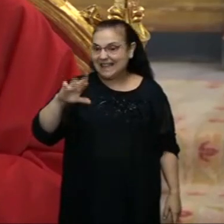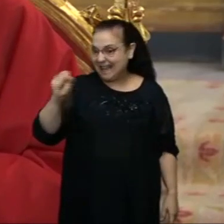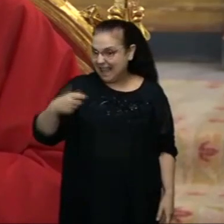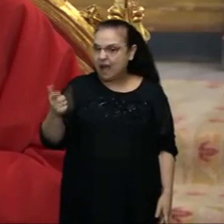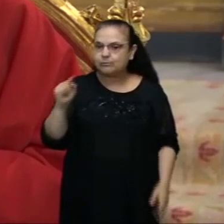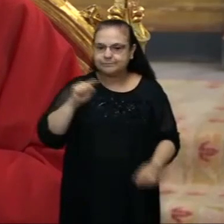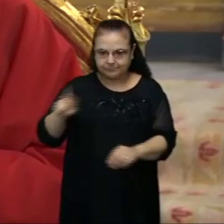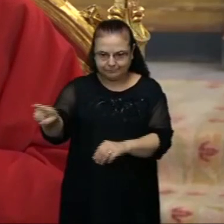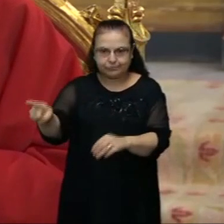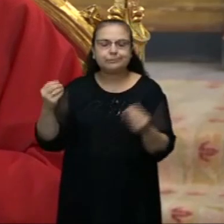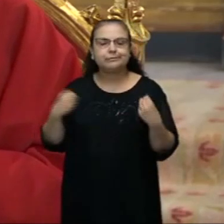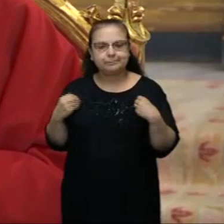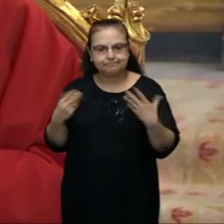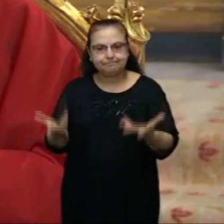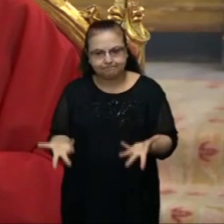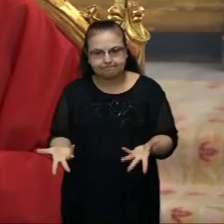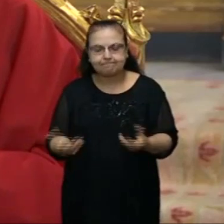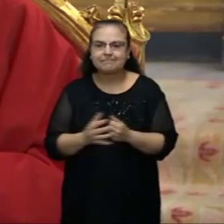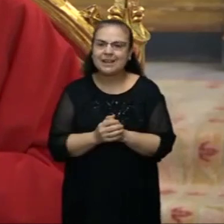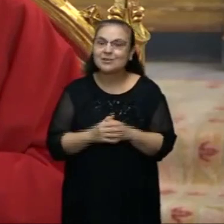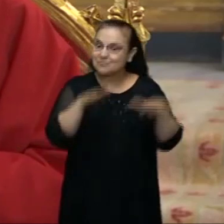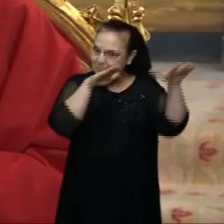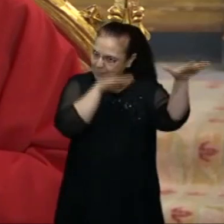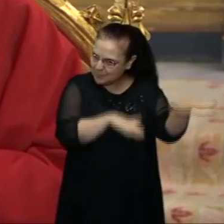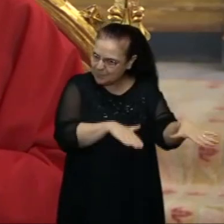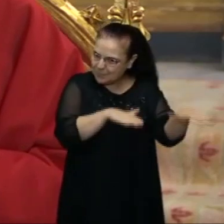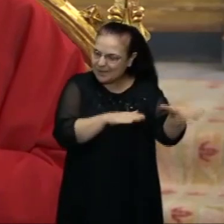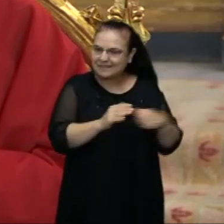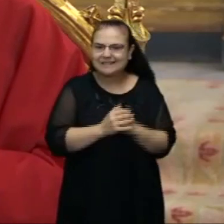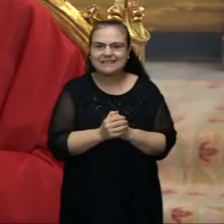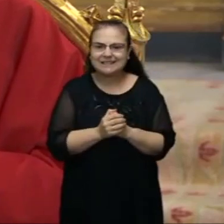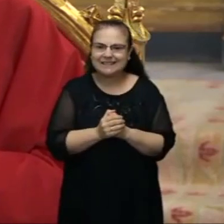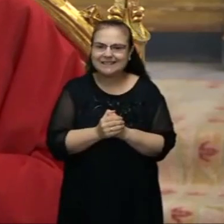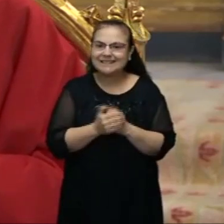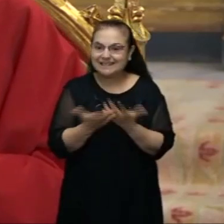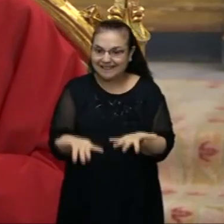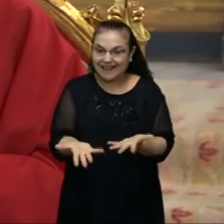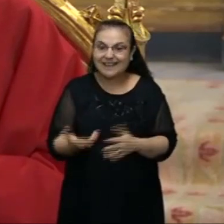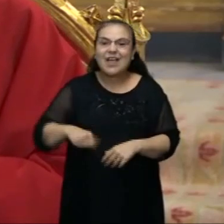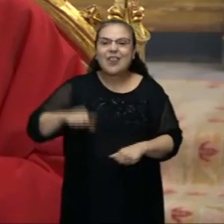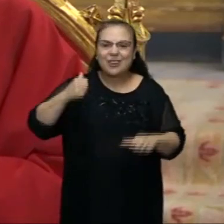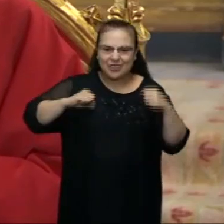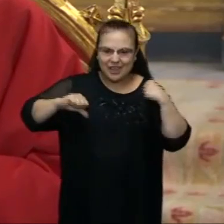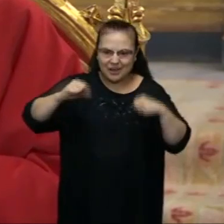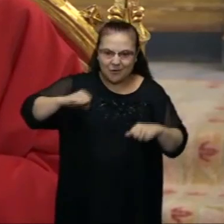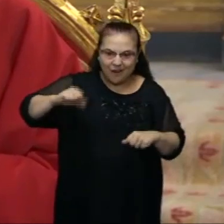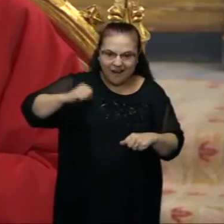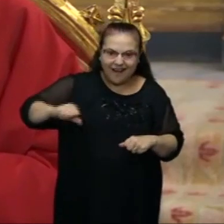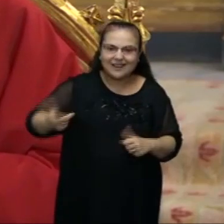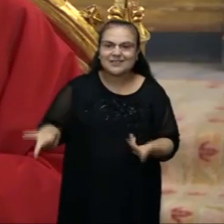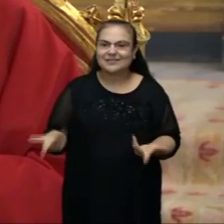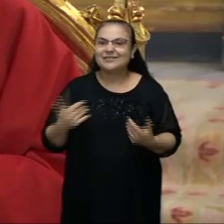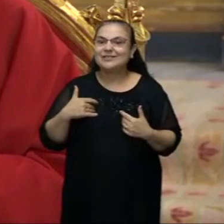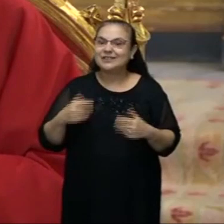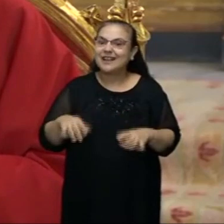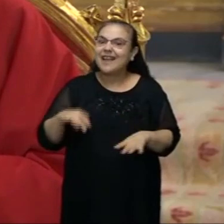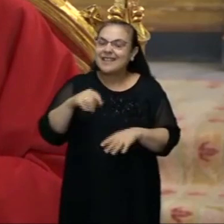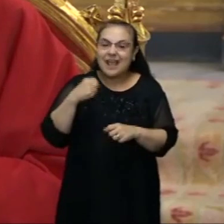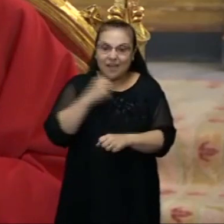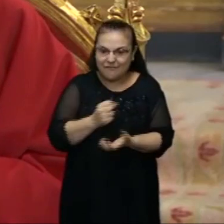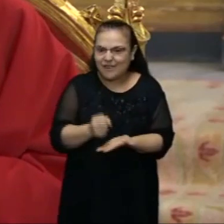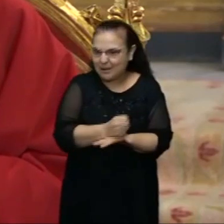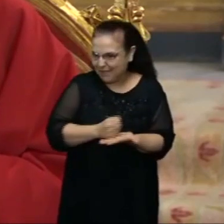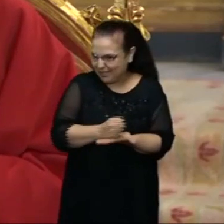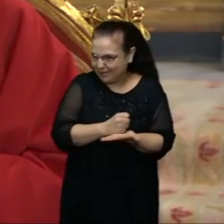vivían. Son los patronos de los cirujanos y de los